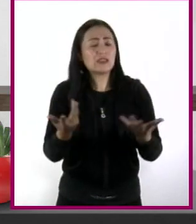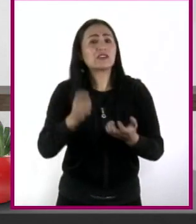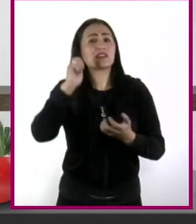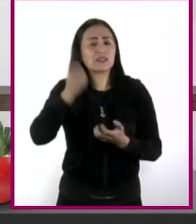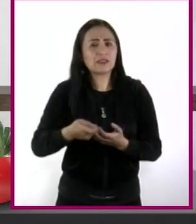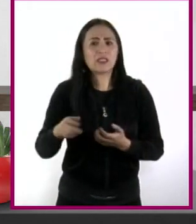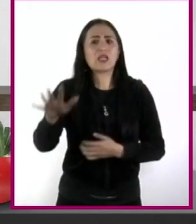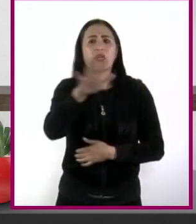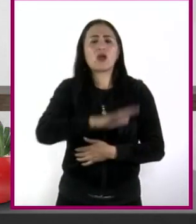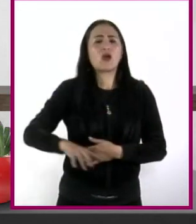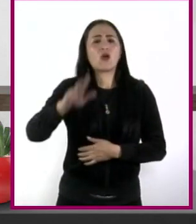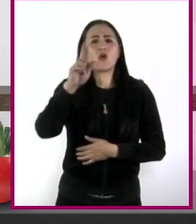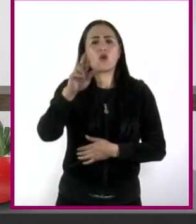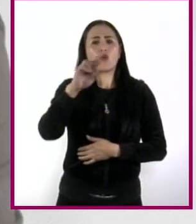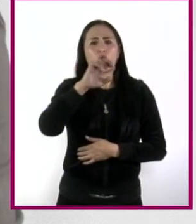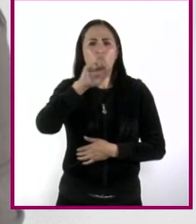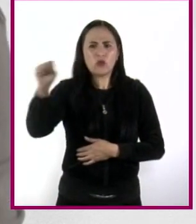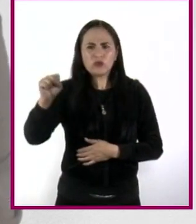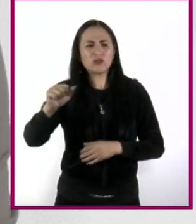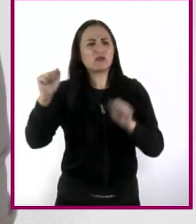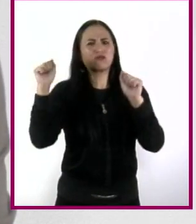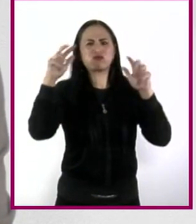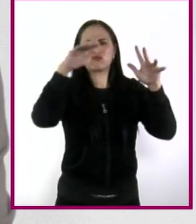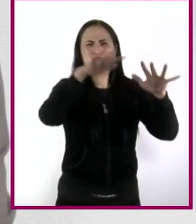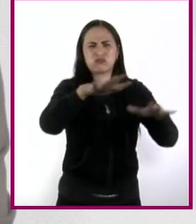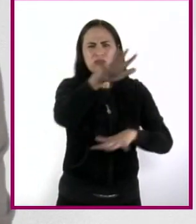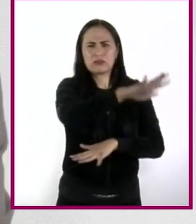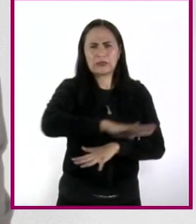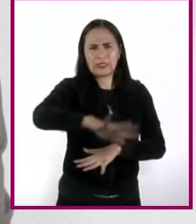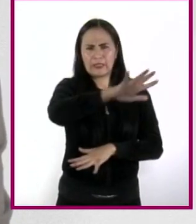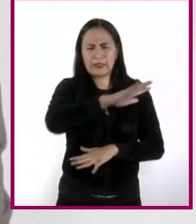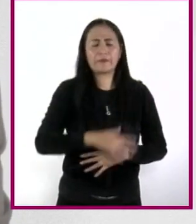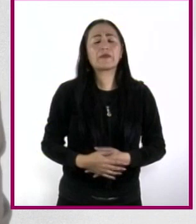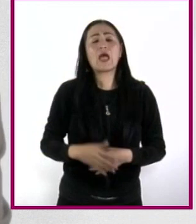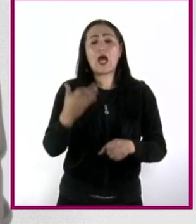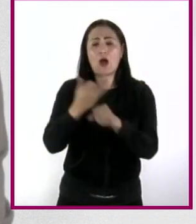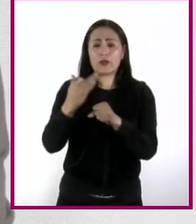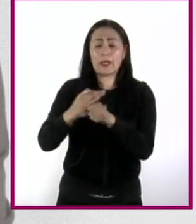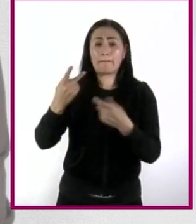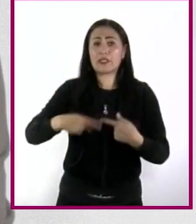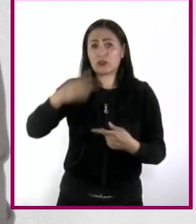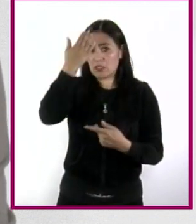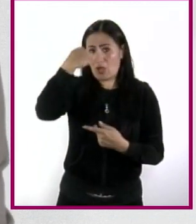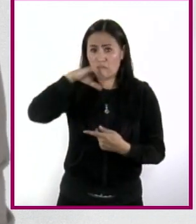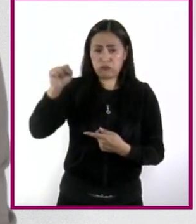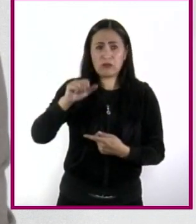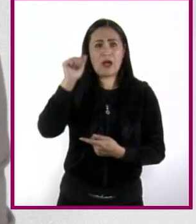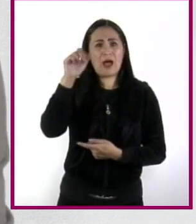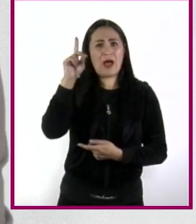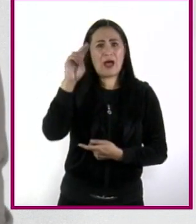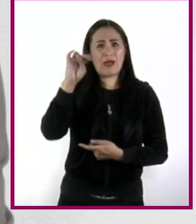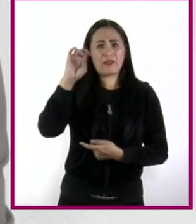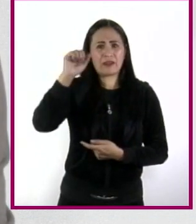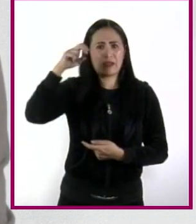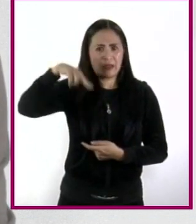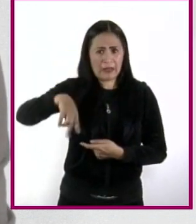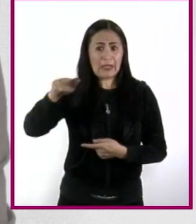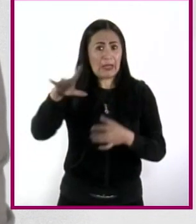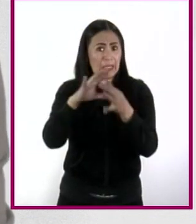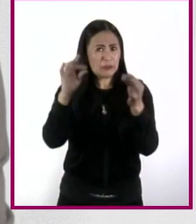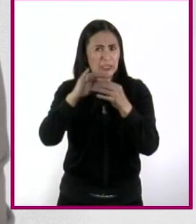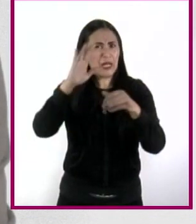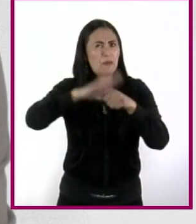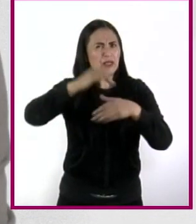expansionismo soviético sobre el viejo continente. Acompáñenme a hablar con nuestro experto en la materia, Adrián Escamilla, quien nos contará con más detalle a